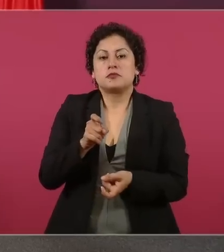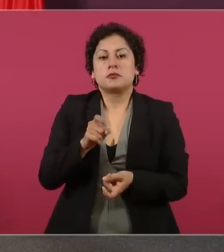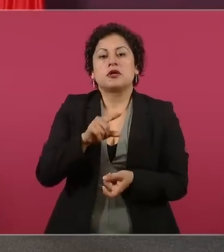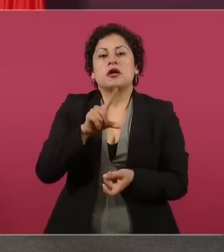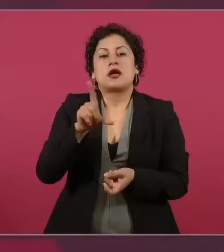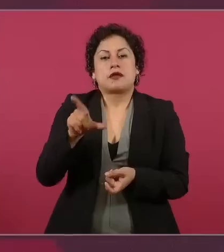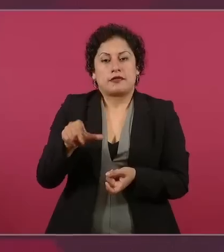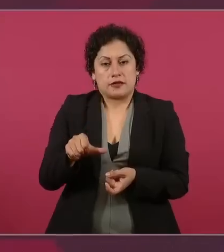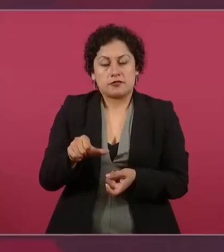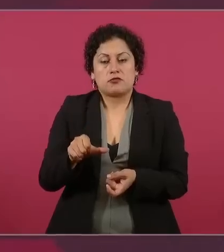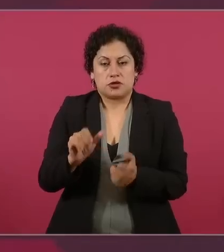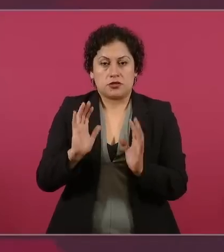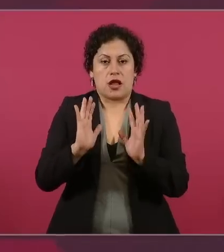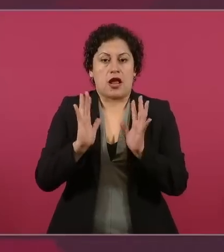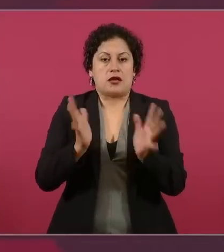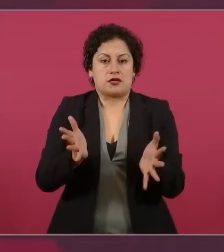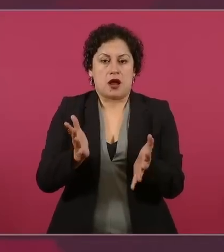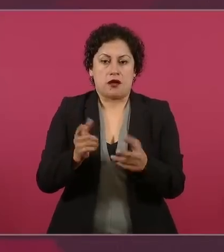presupuesto